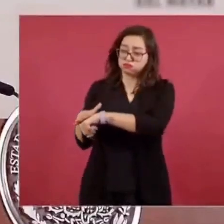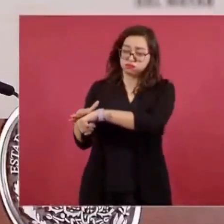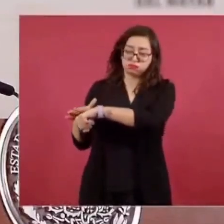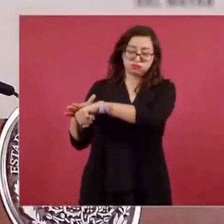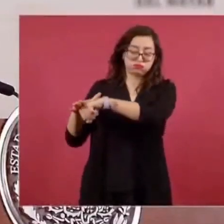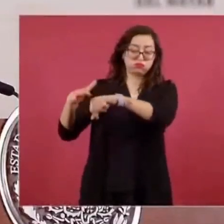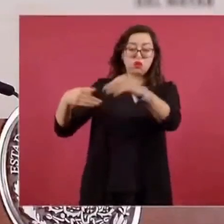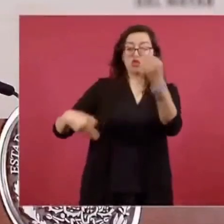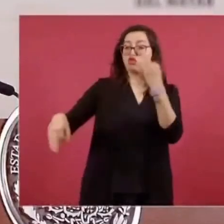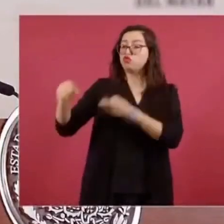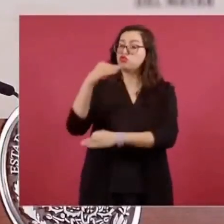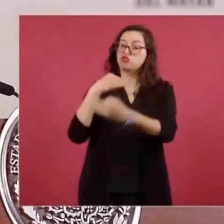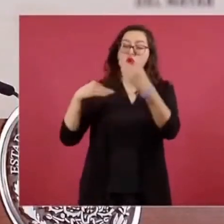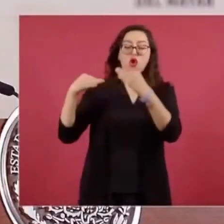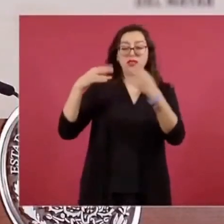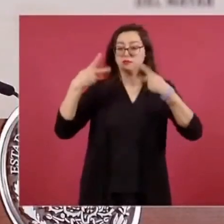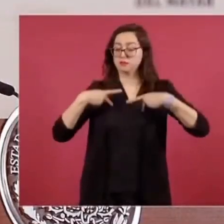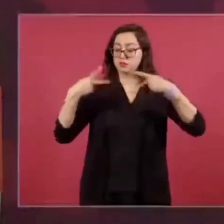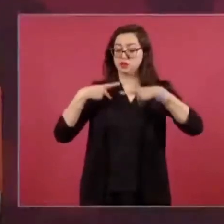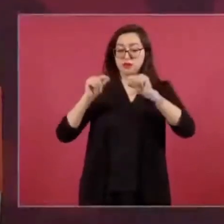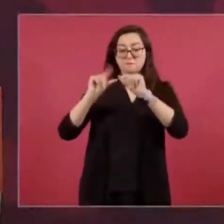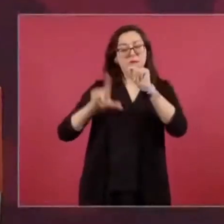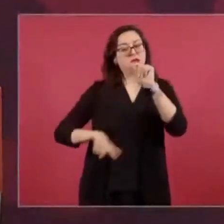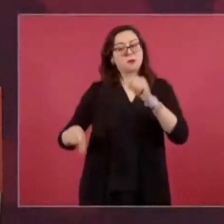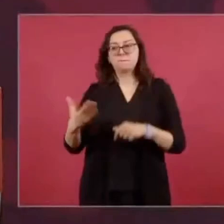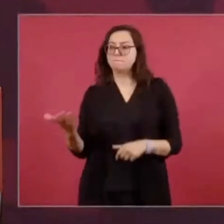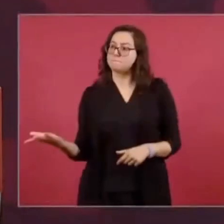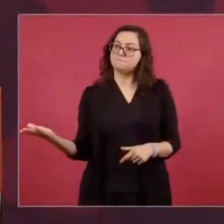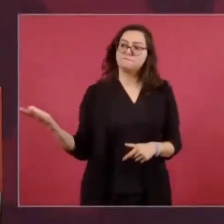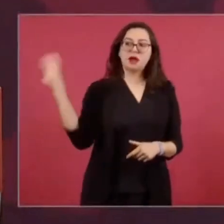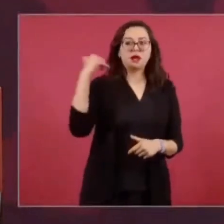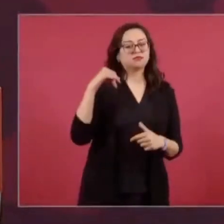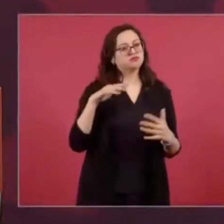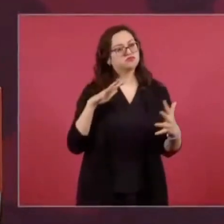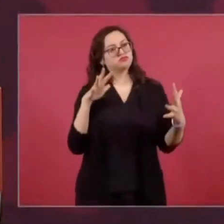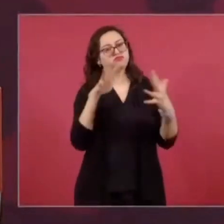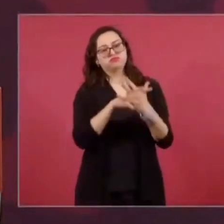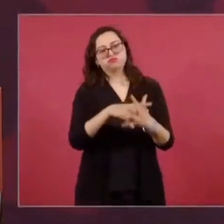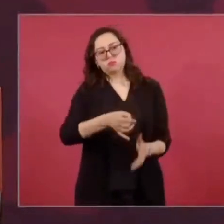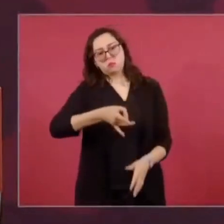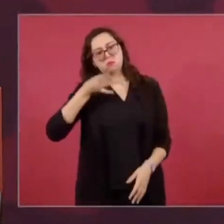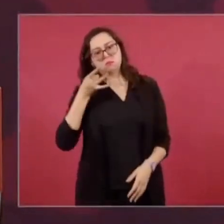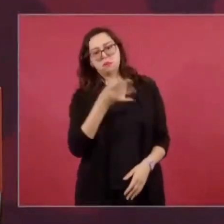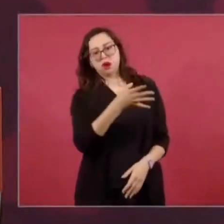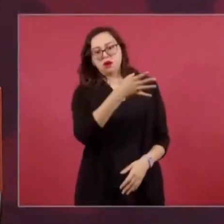República se levanten en armas.